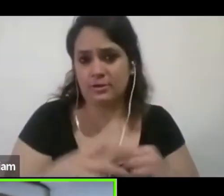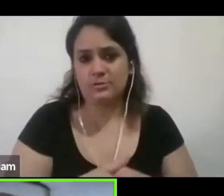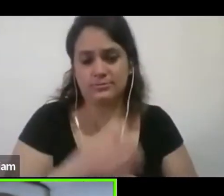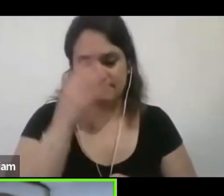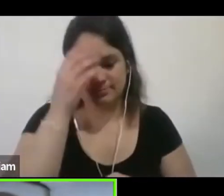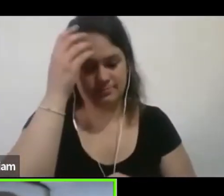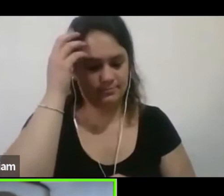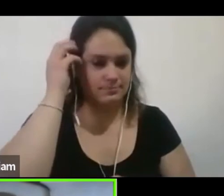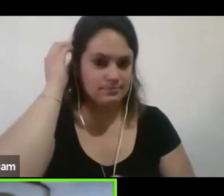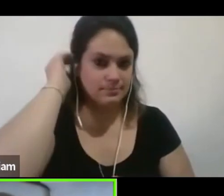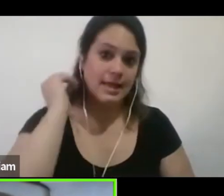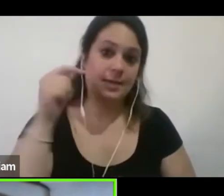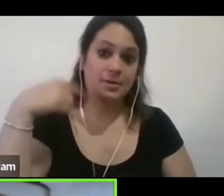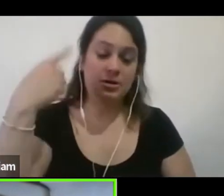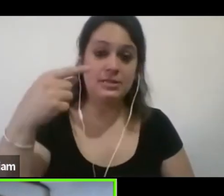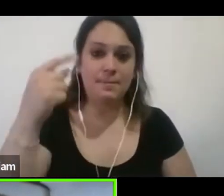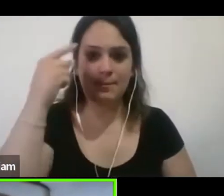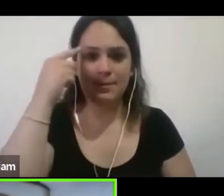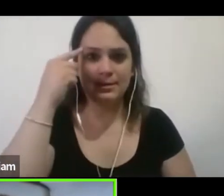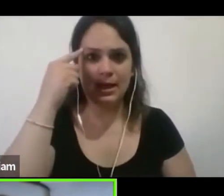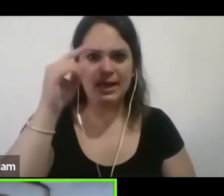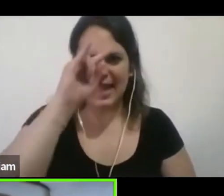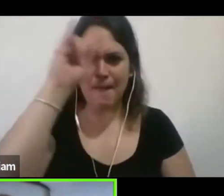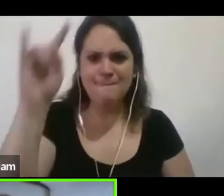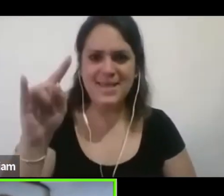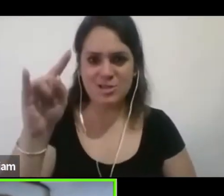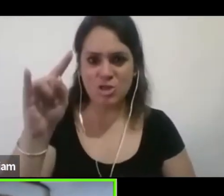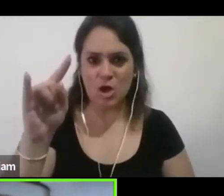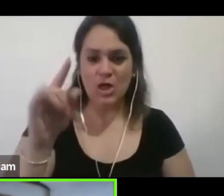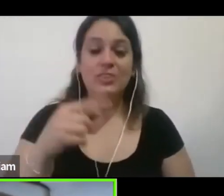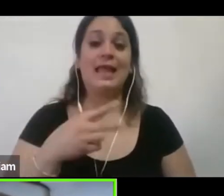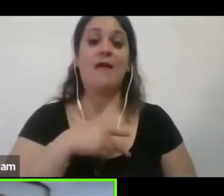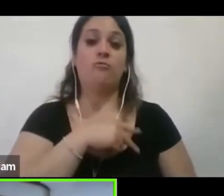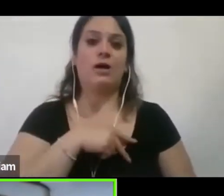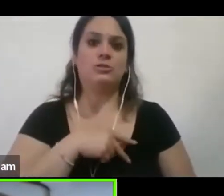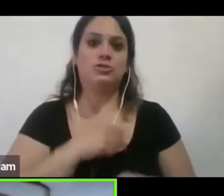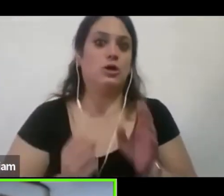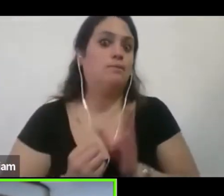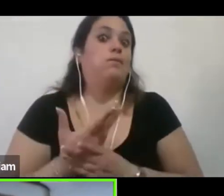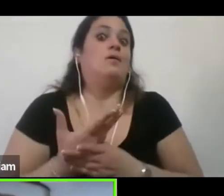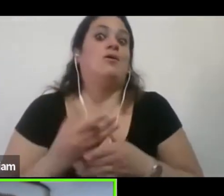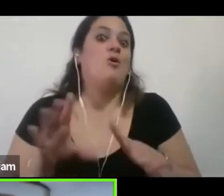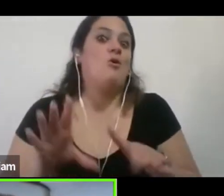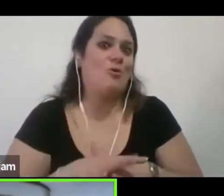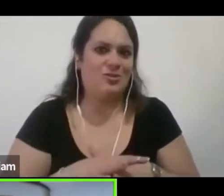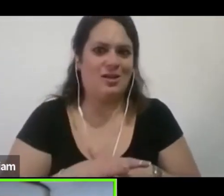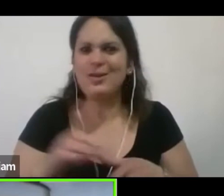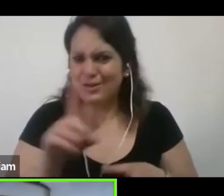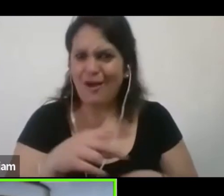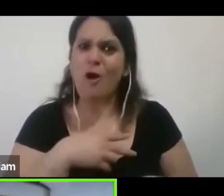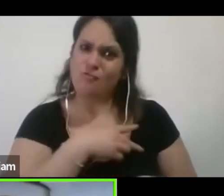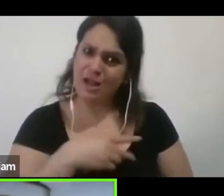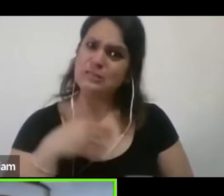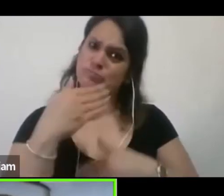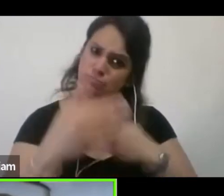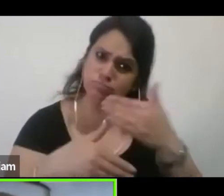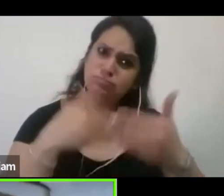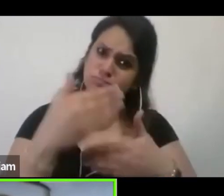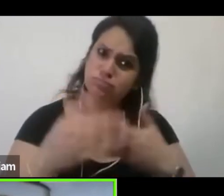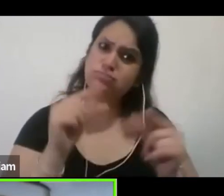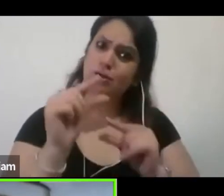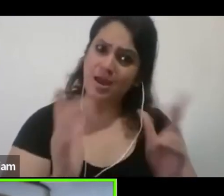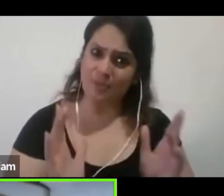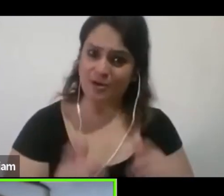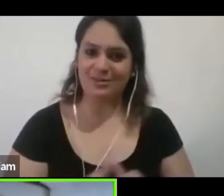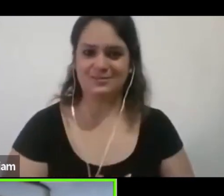siempre teniendo en claro que es un mito que con la vocación se nace. La vocación se hace. Bueno, no sé